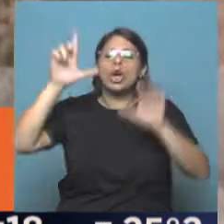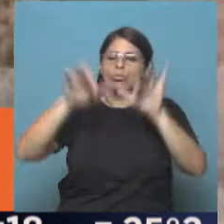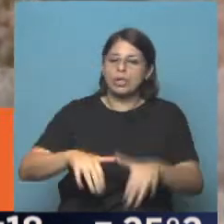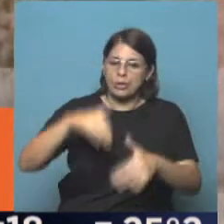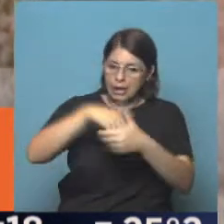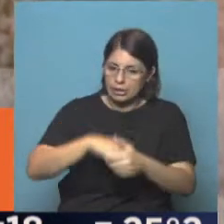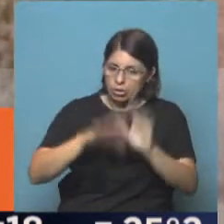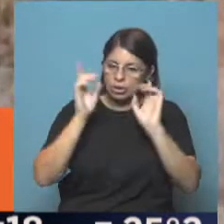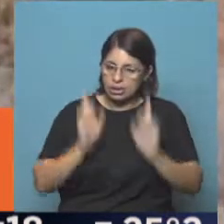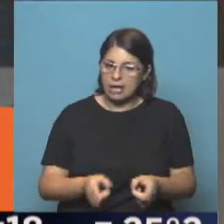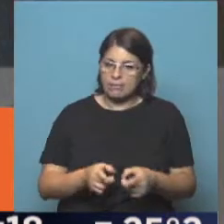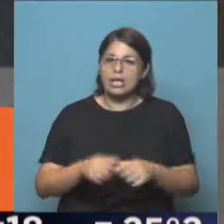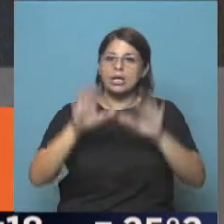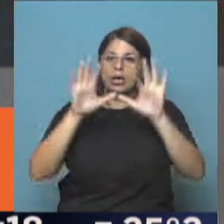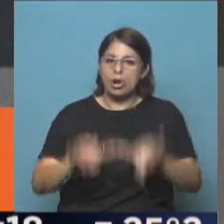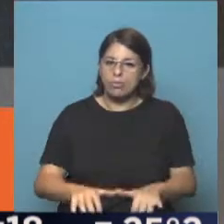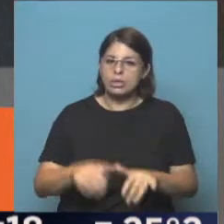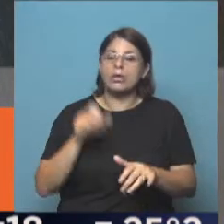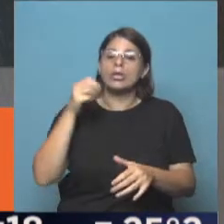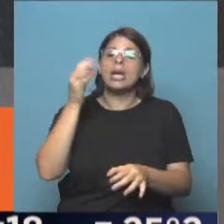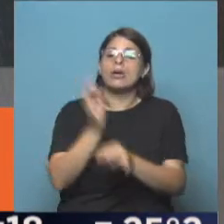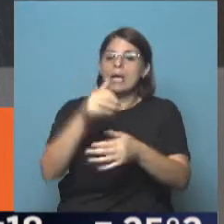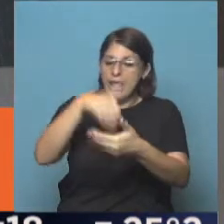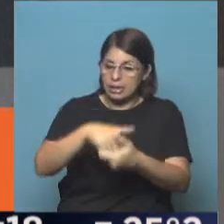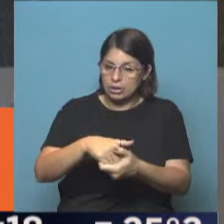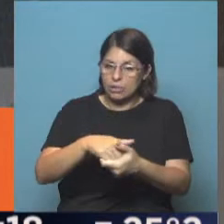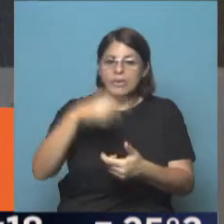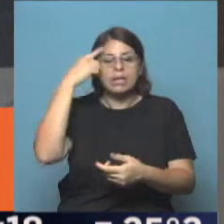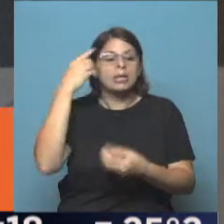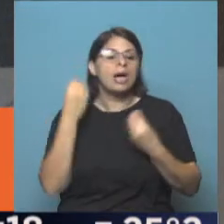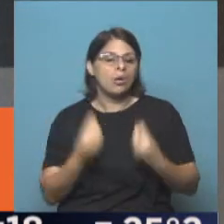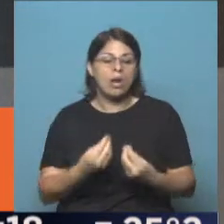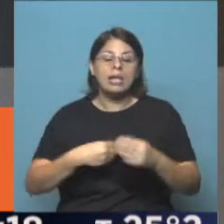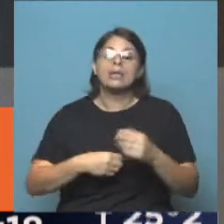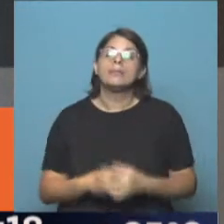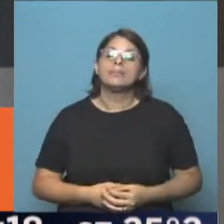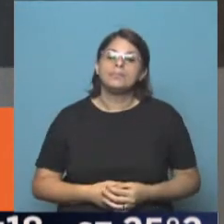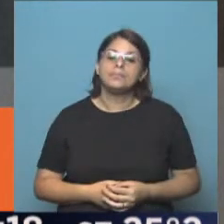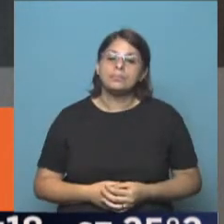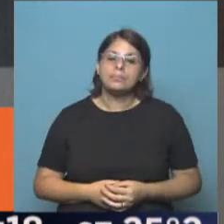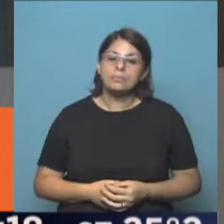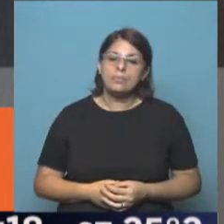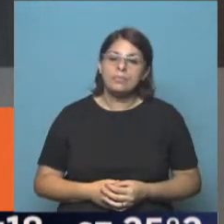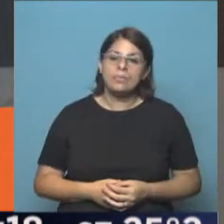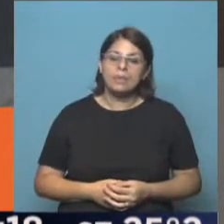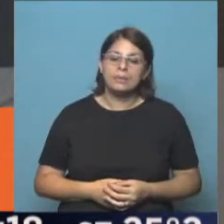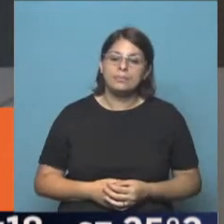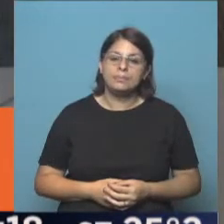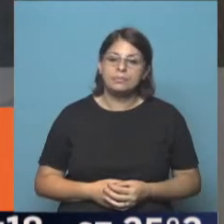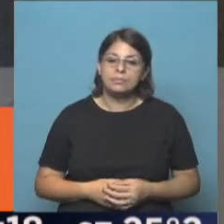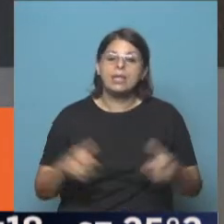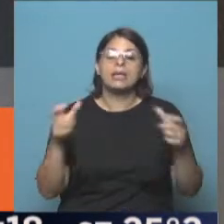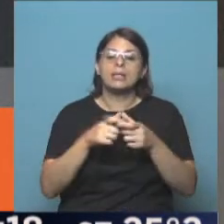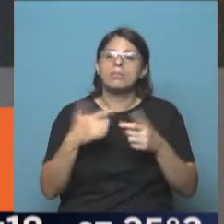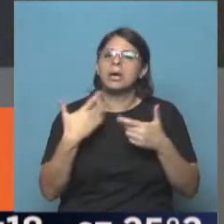también presente en las computadoras escolares. Y la idea es que más allá de lo que sea el producto en sí que se emita